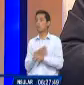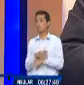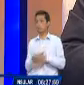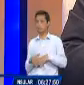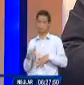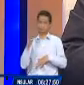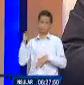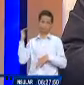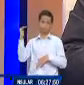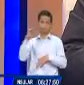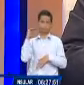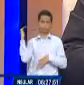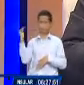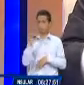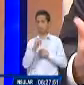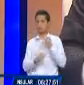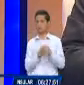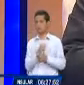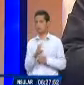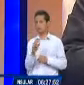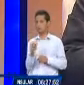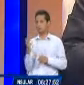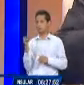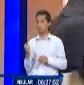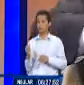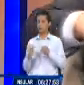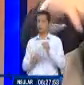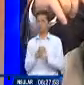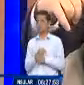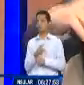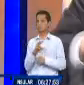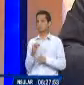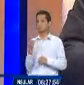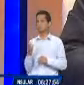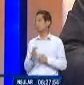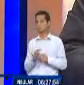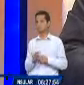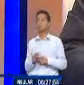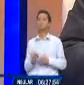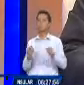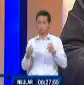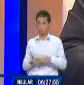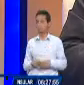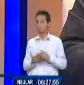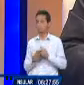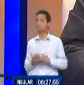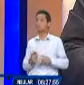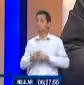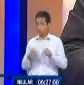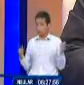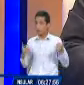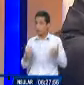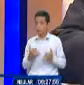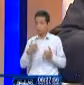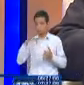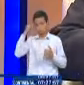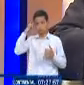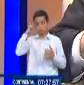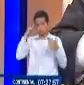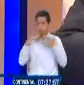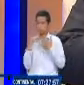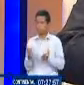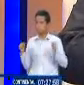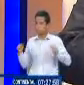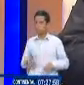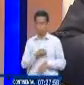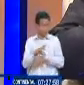no tenemos previsto que se recupere en el año 2000 y tampoco el año 2016 pero se recuperará sin embargo pensamos que es un momento adecuado para generar